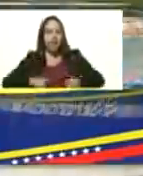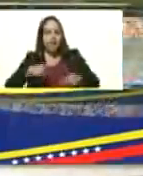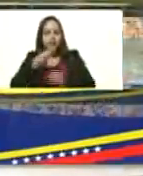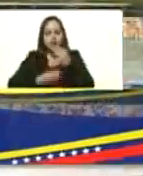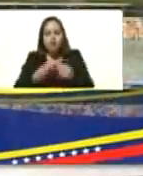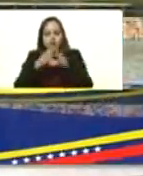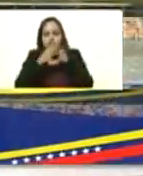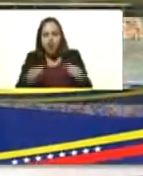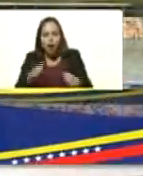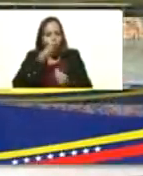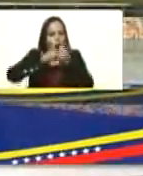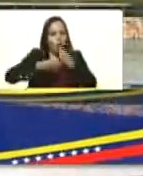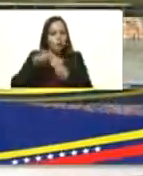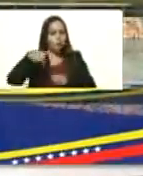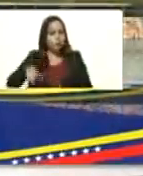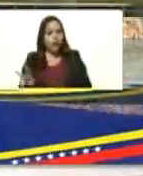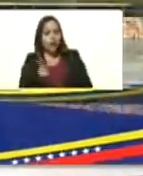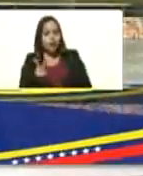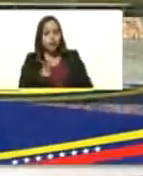todo